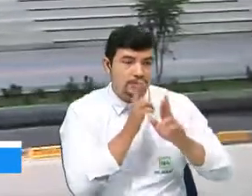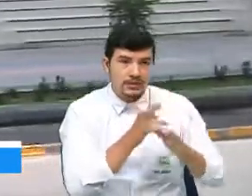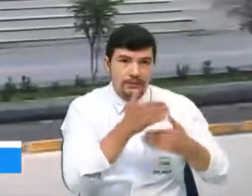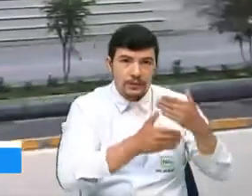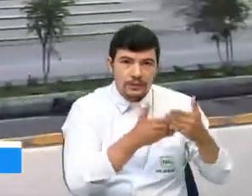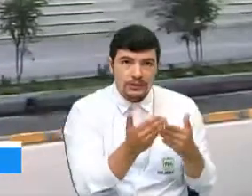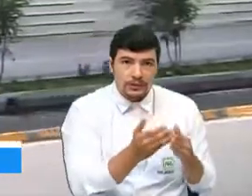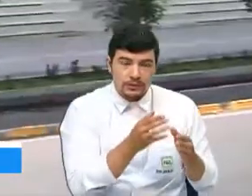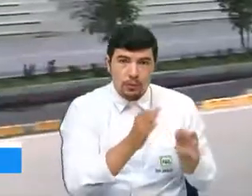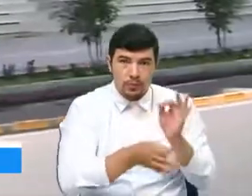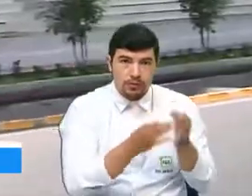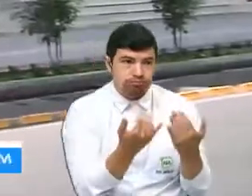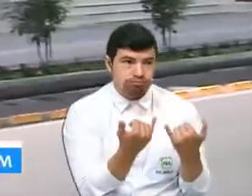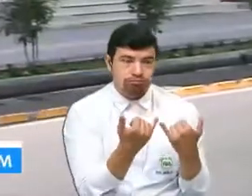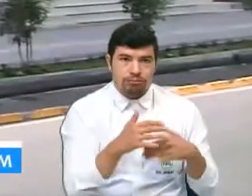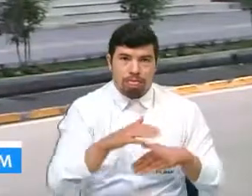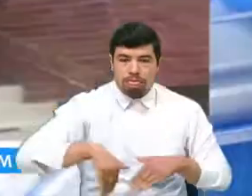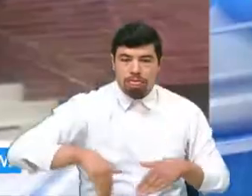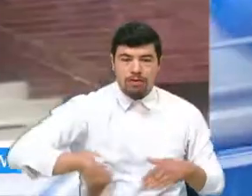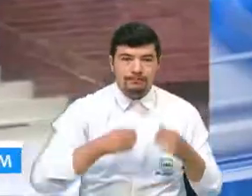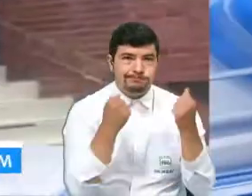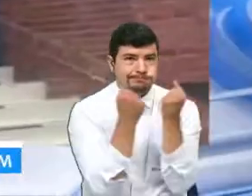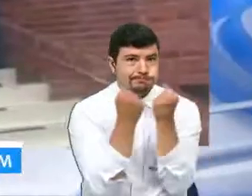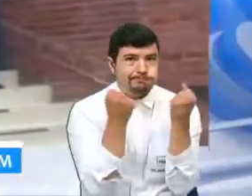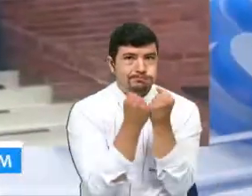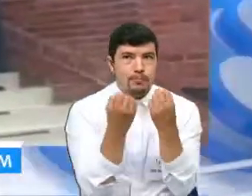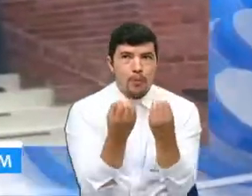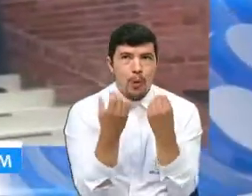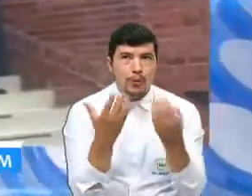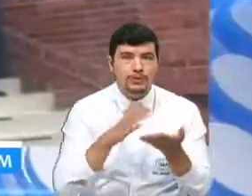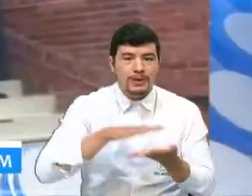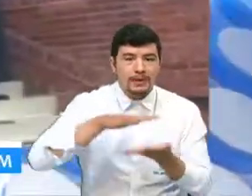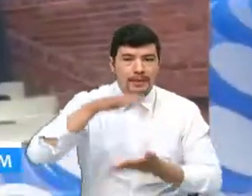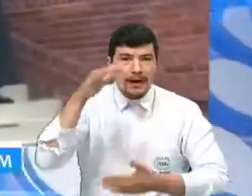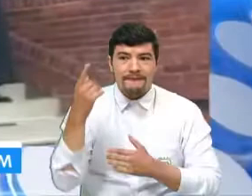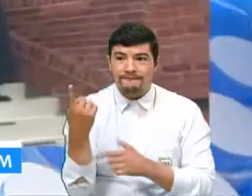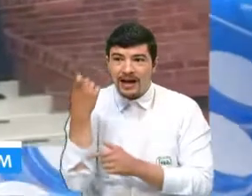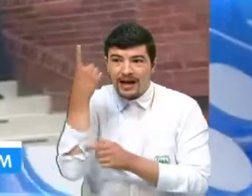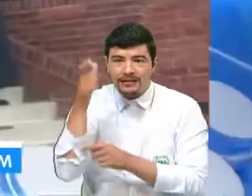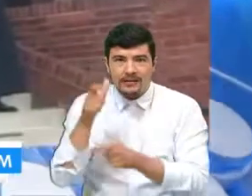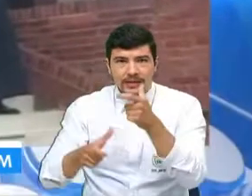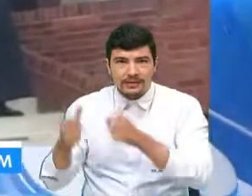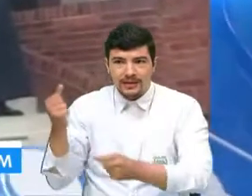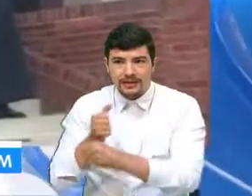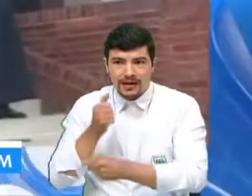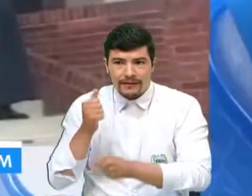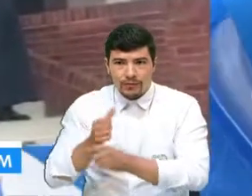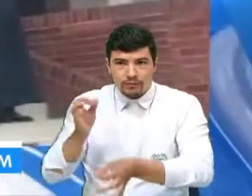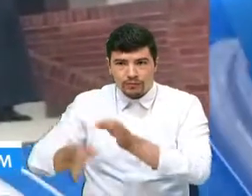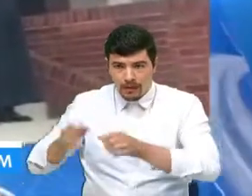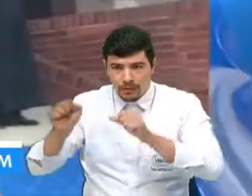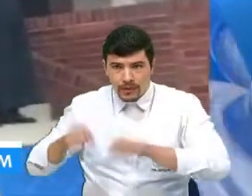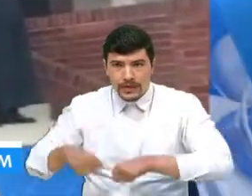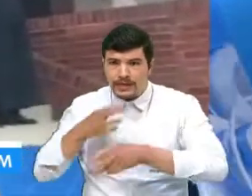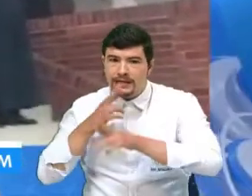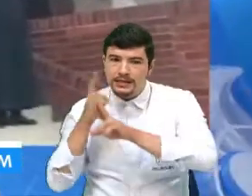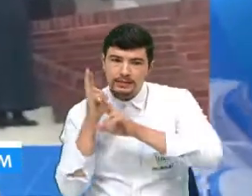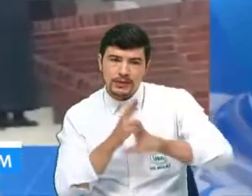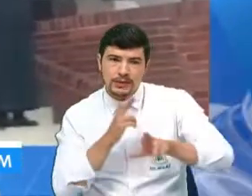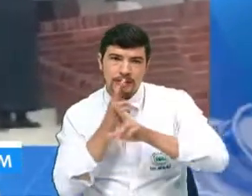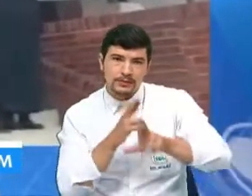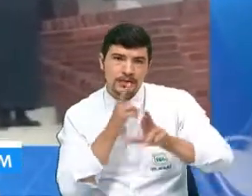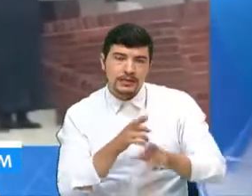punto de colapsar con la cantidad de procesos represados y la falta de funcionarios que permitan dar cumplimiento y respuesta